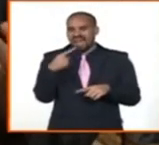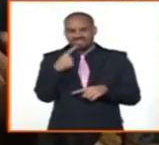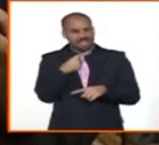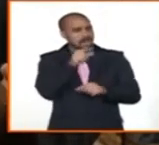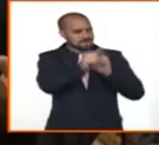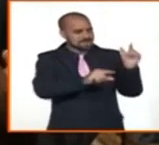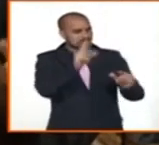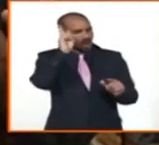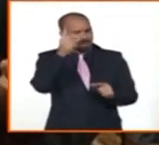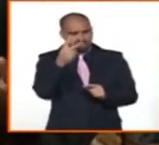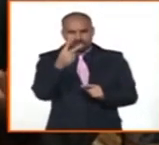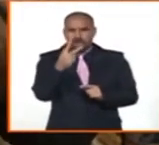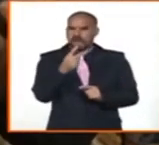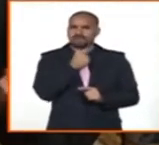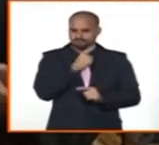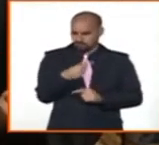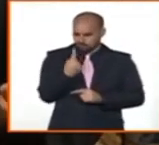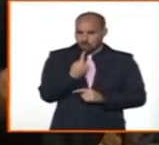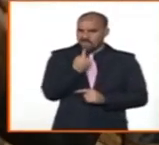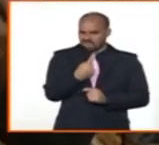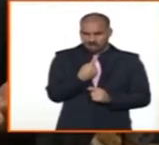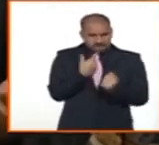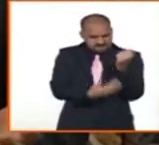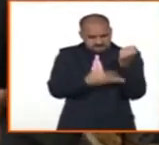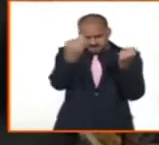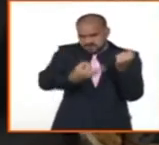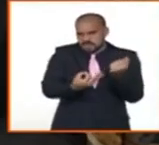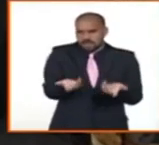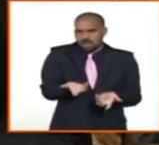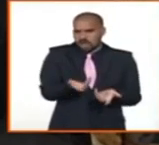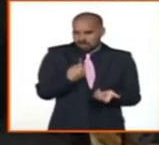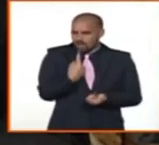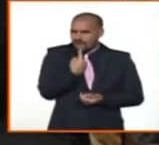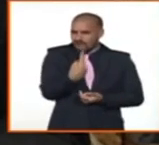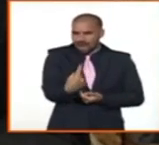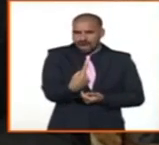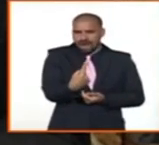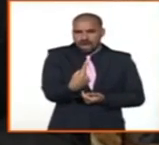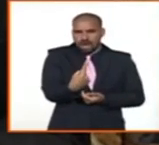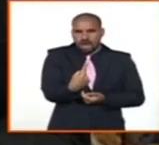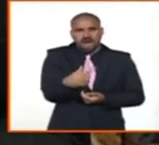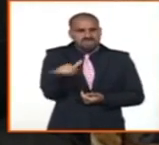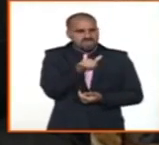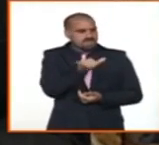no vamos a poder trabajar también con las emociones desde una manera honesta y desde una manera